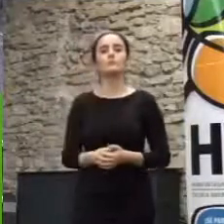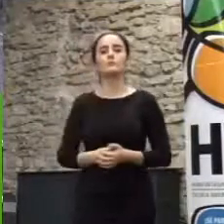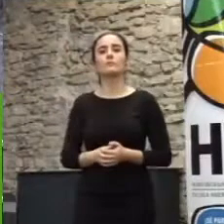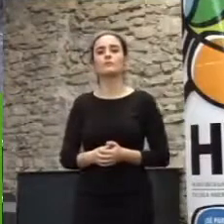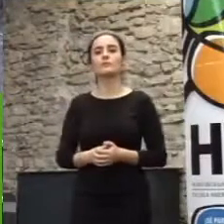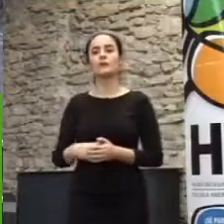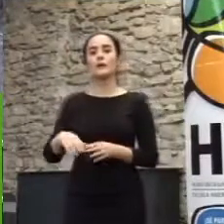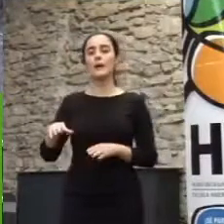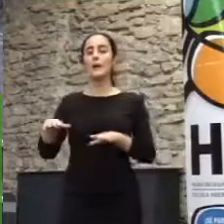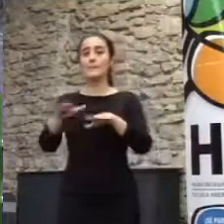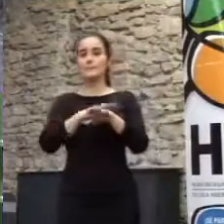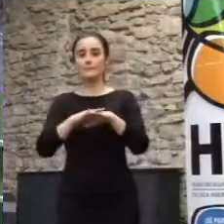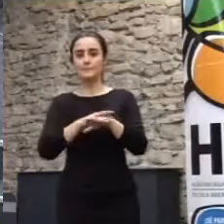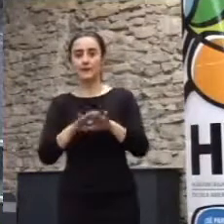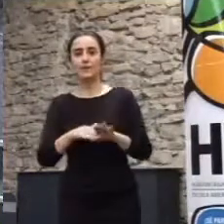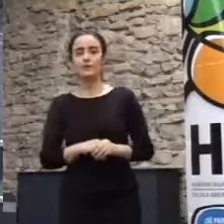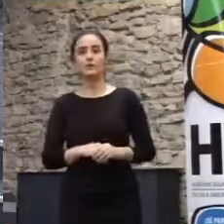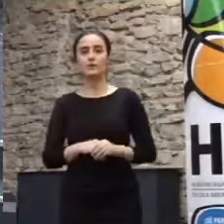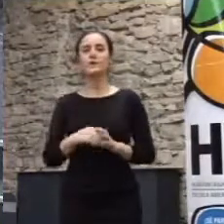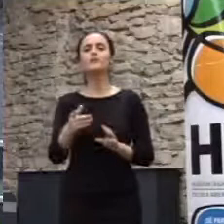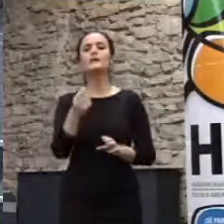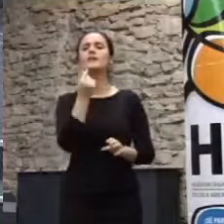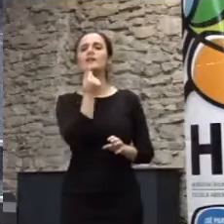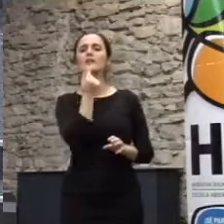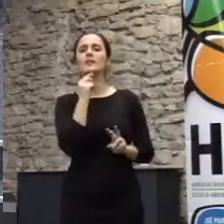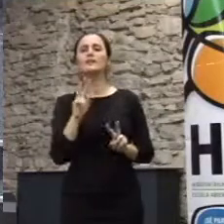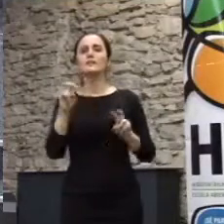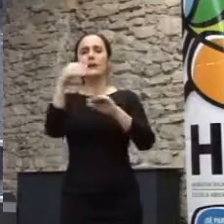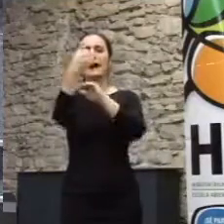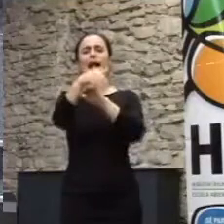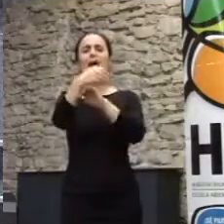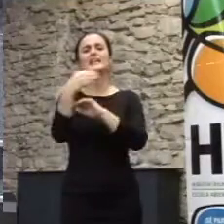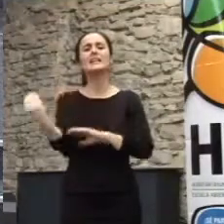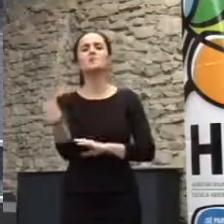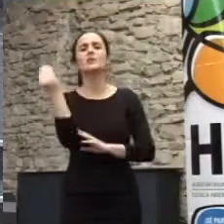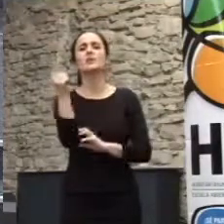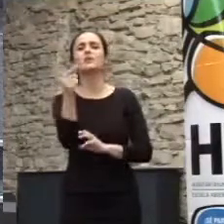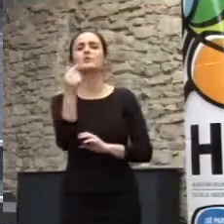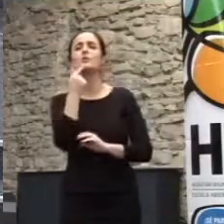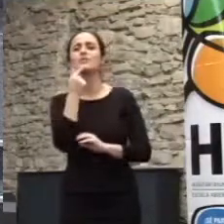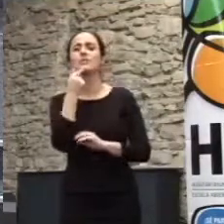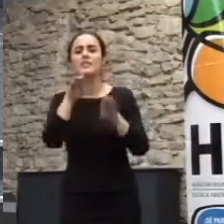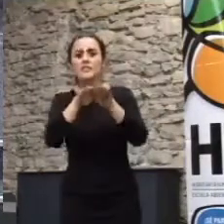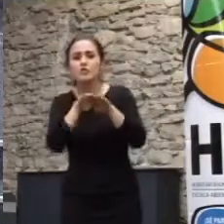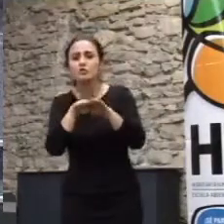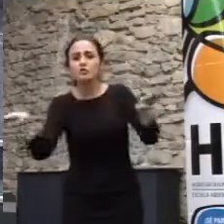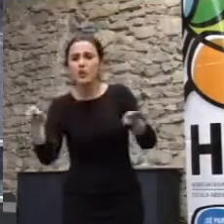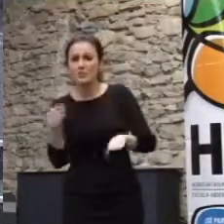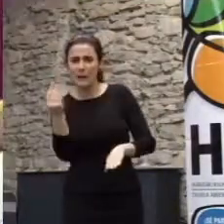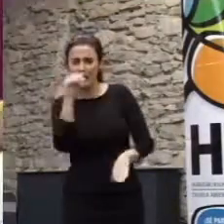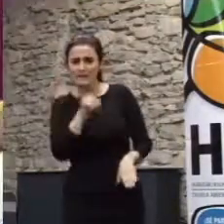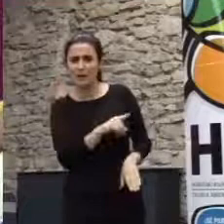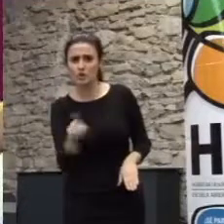Barkatu, cuando has dicho de mejorar las calles, ¿te referías al pavimento? ¿Y por